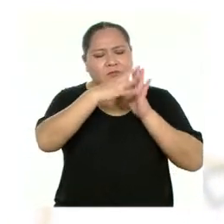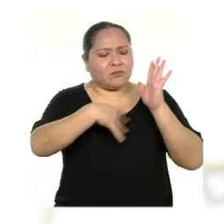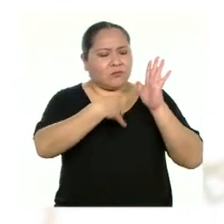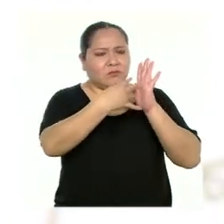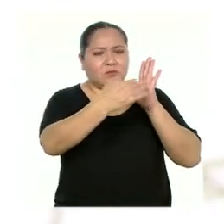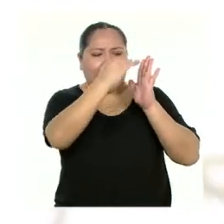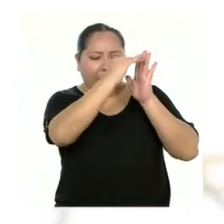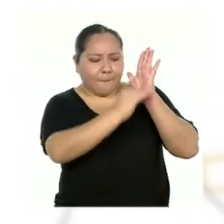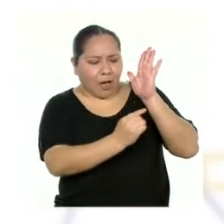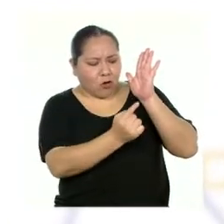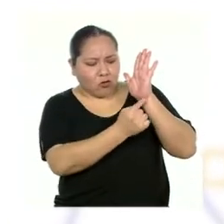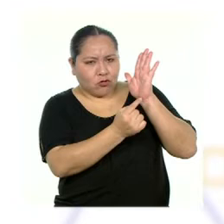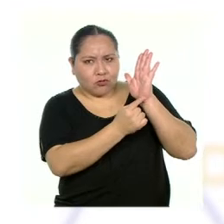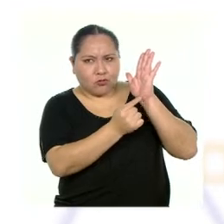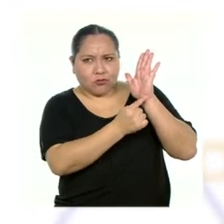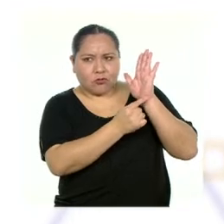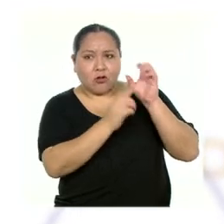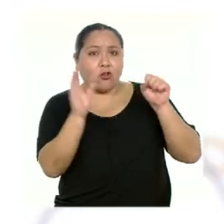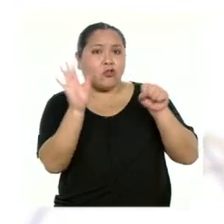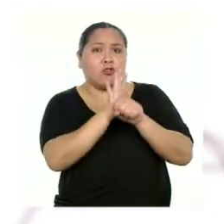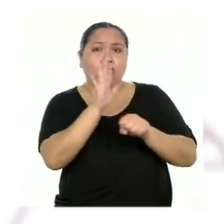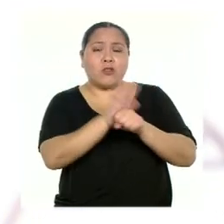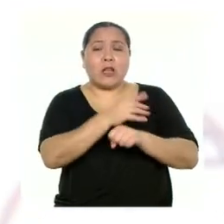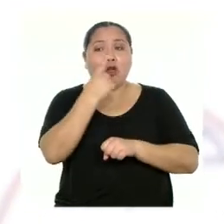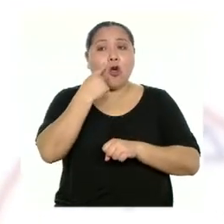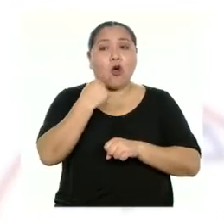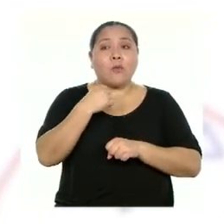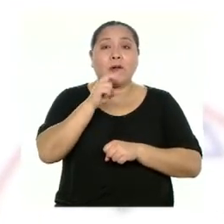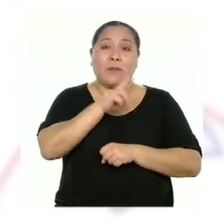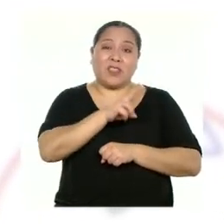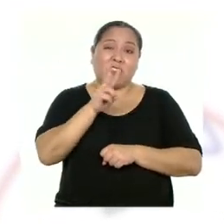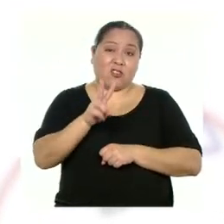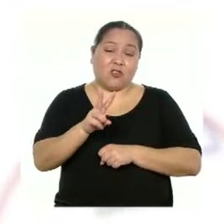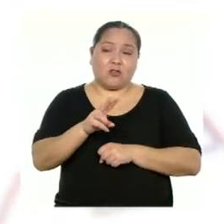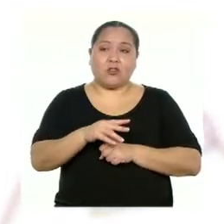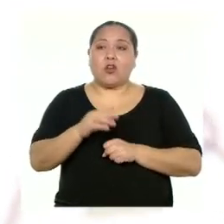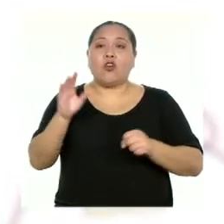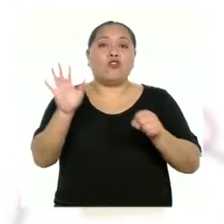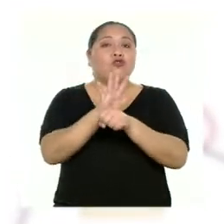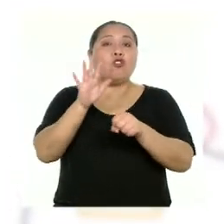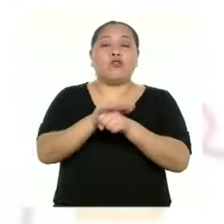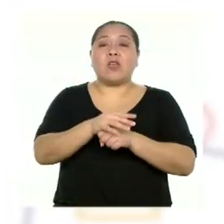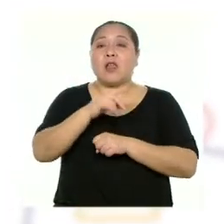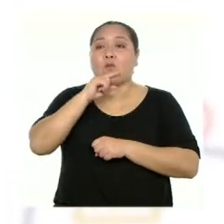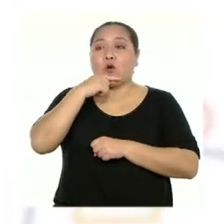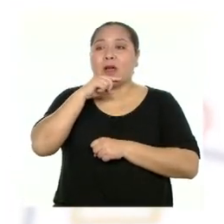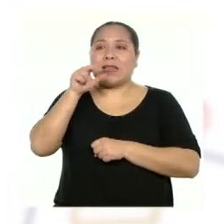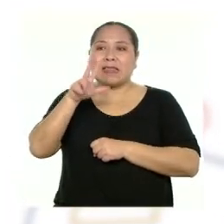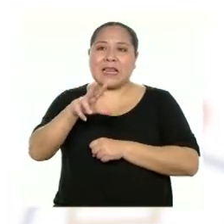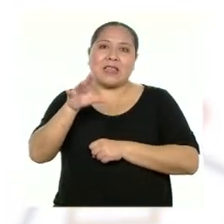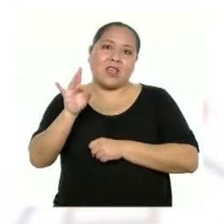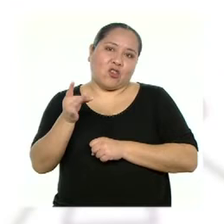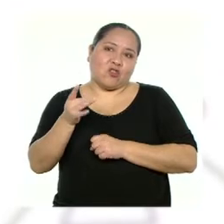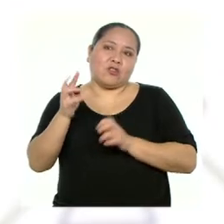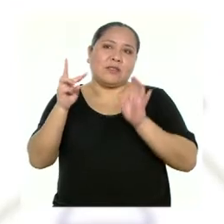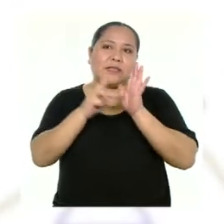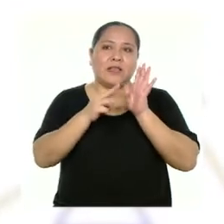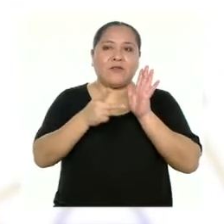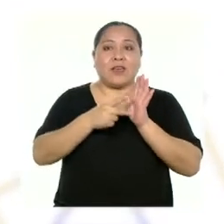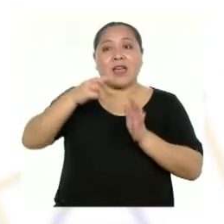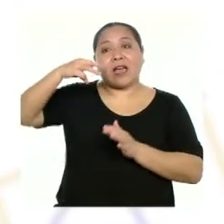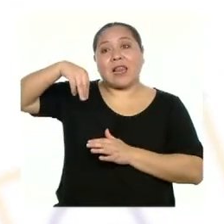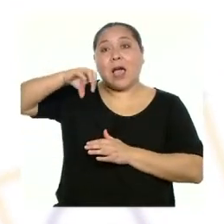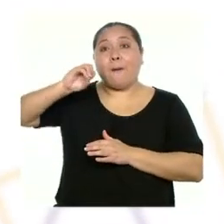parte de abajo, donde dice total masculino 22 y femenino 38. Por lo tanto, la moda